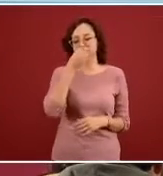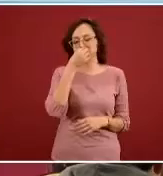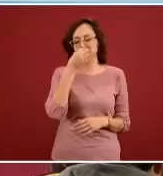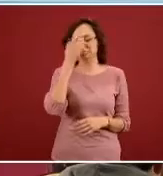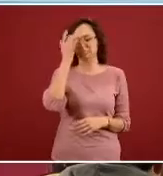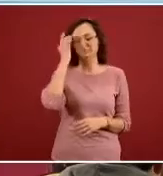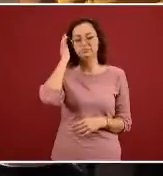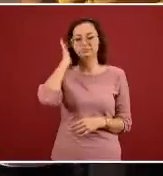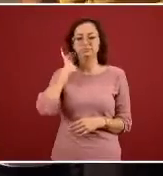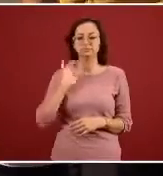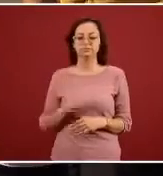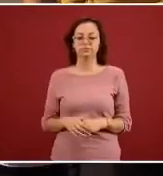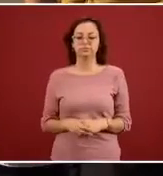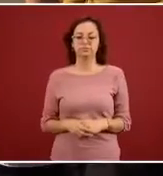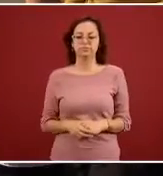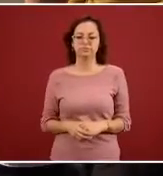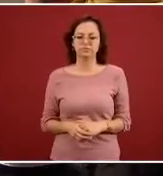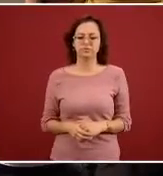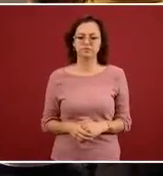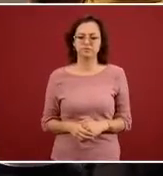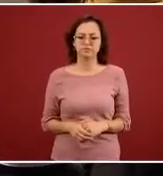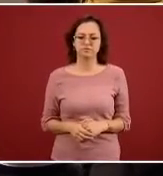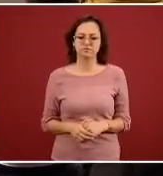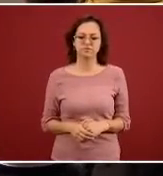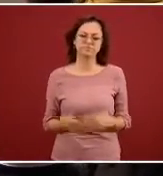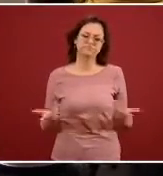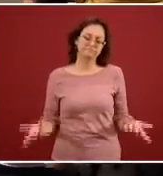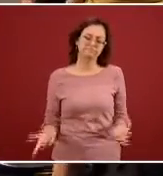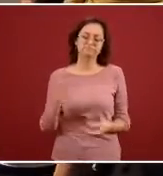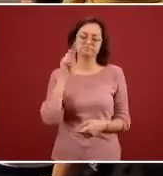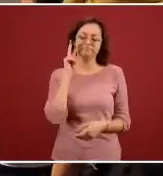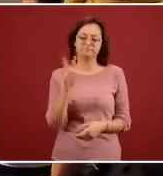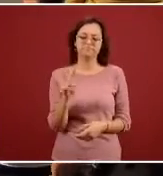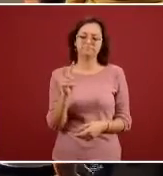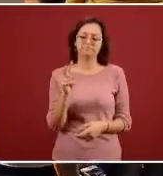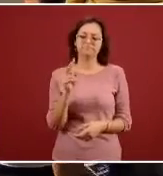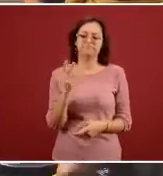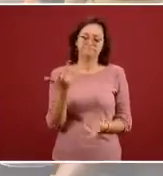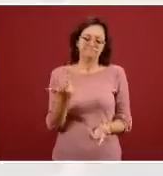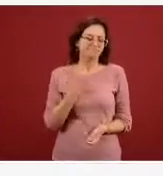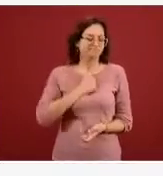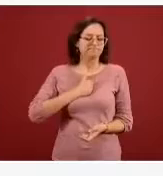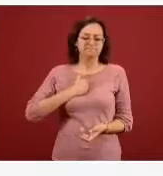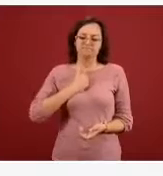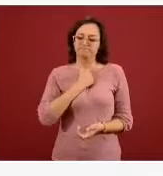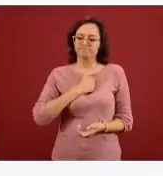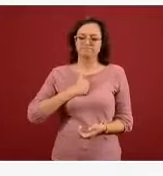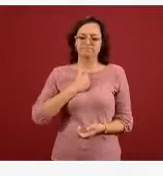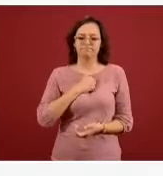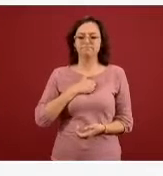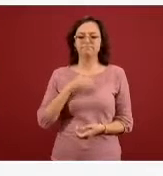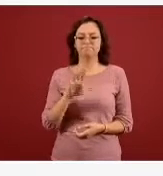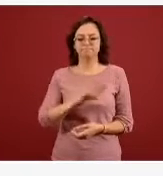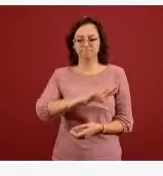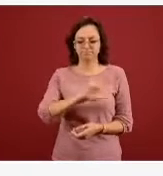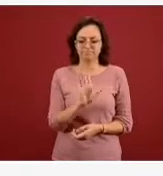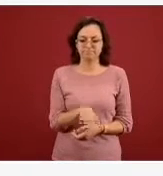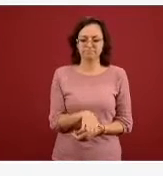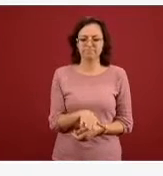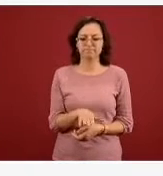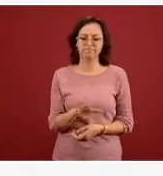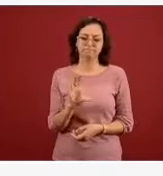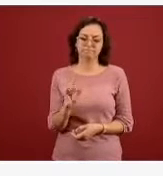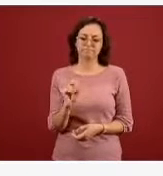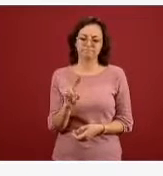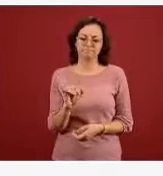que se ve en la diapositiva. También se ve lo que siempre es muy, muy desafortunado, que son las muertes que ocurren por